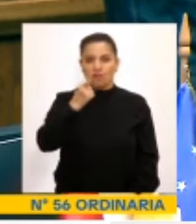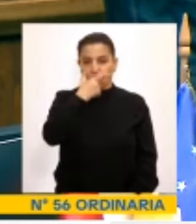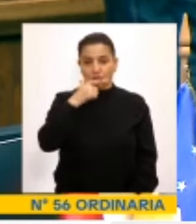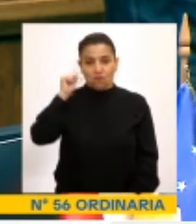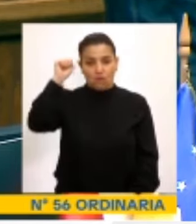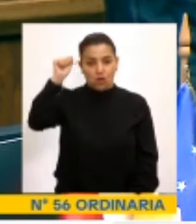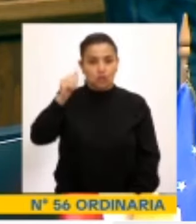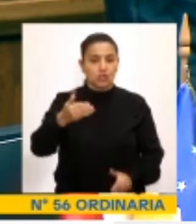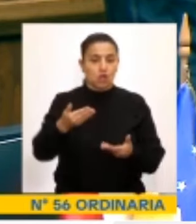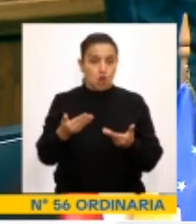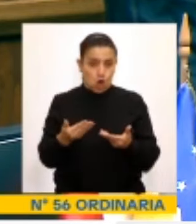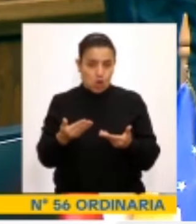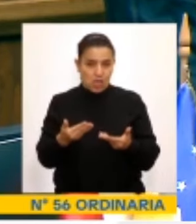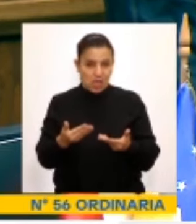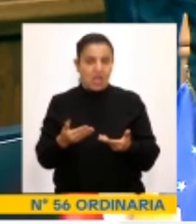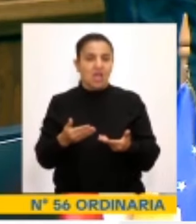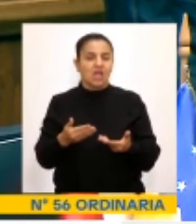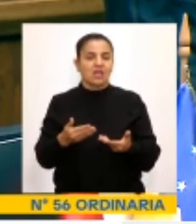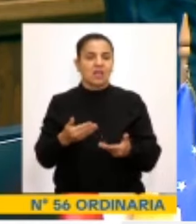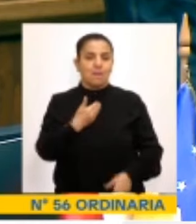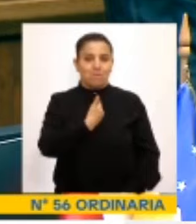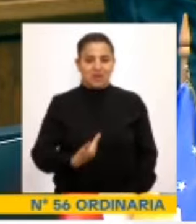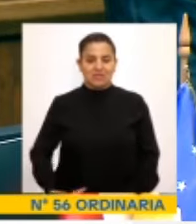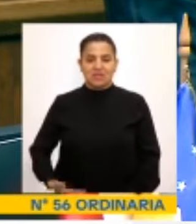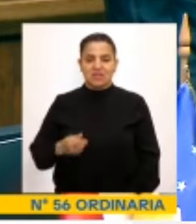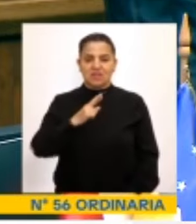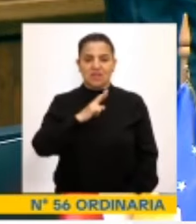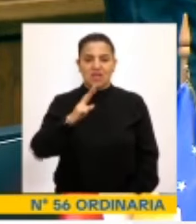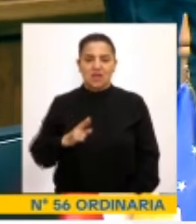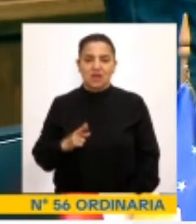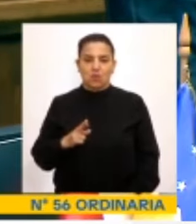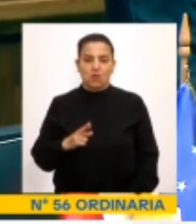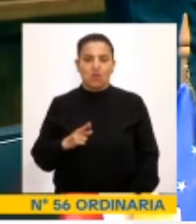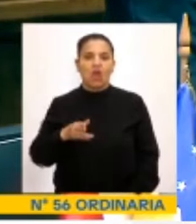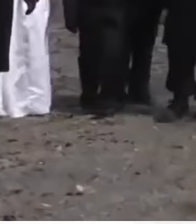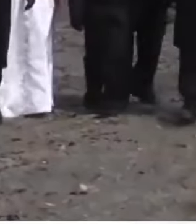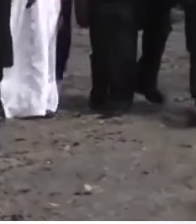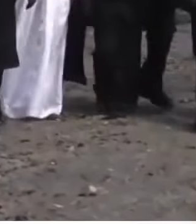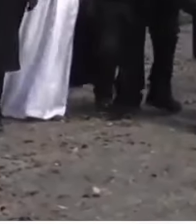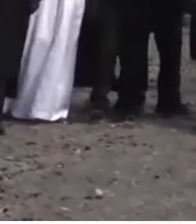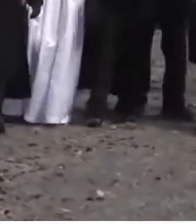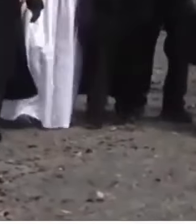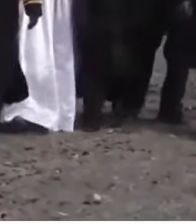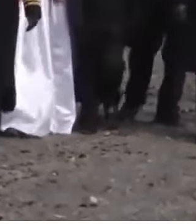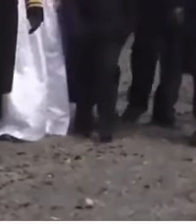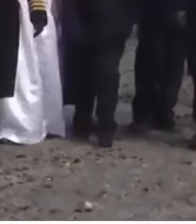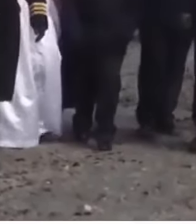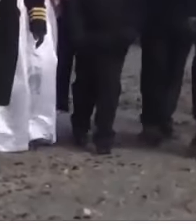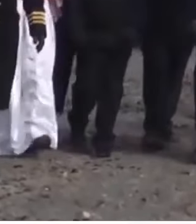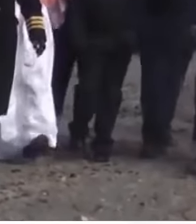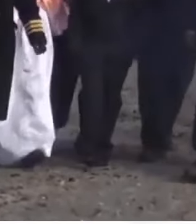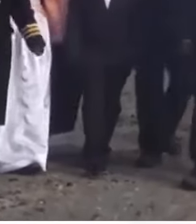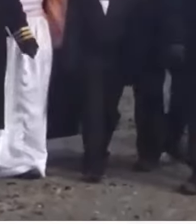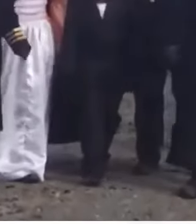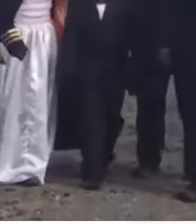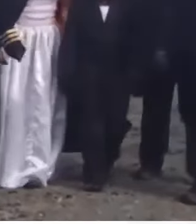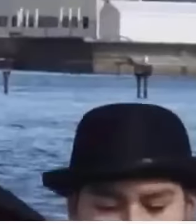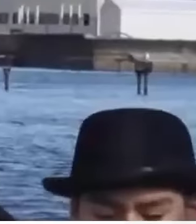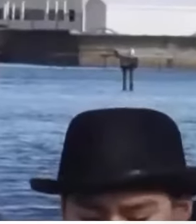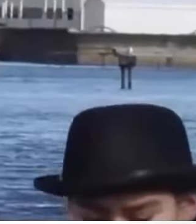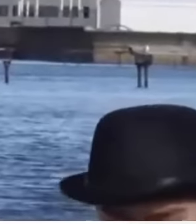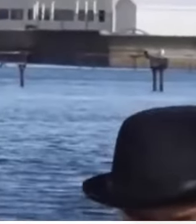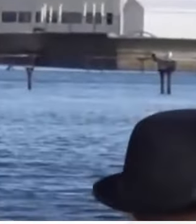quien hoy, siendo presidente de la República, retoma su compromiso. La medida, tal como se manifestó durante la